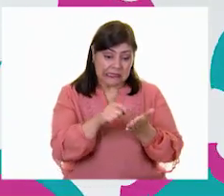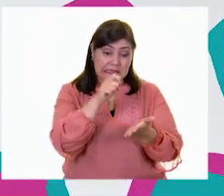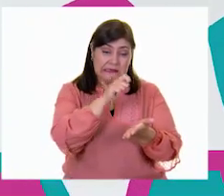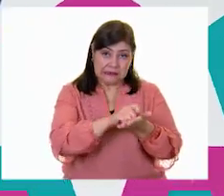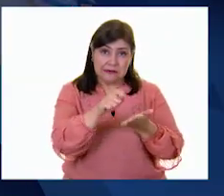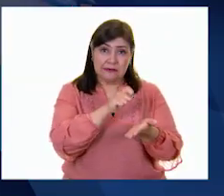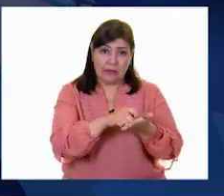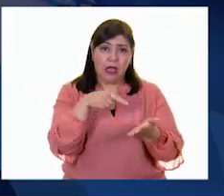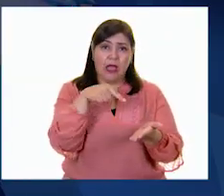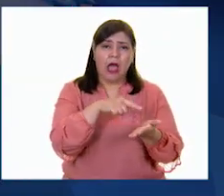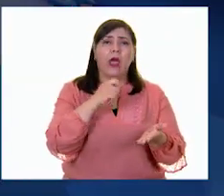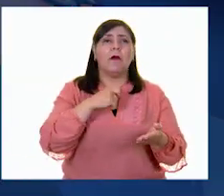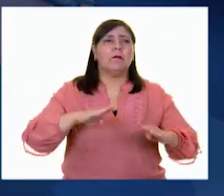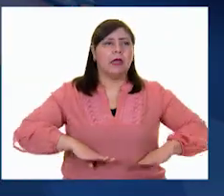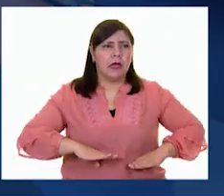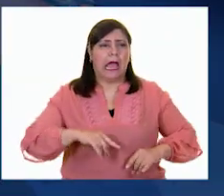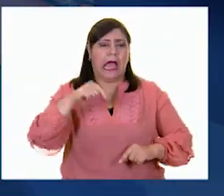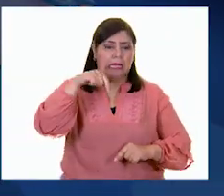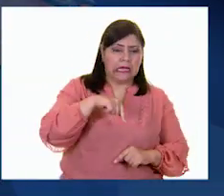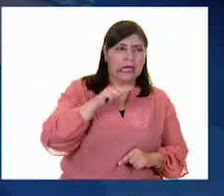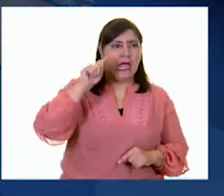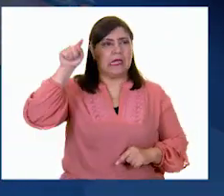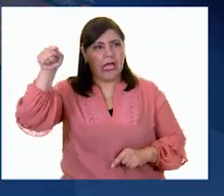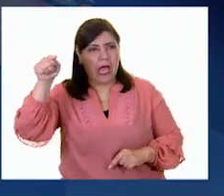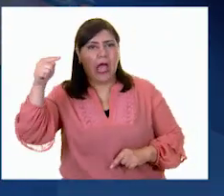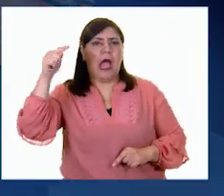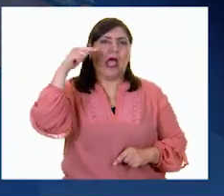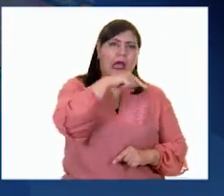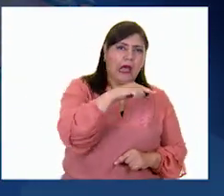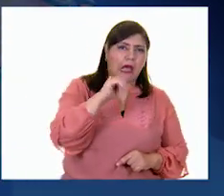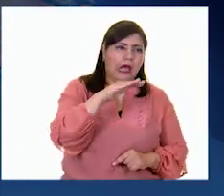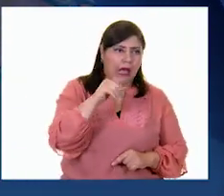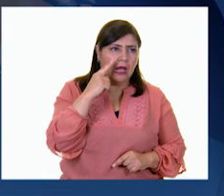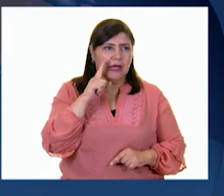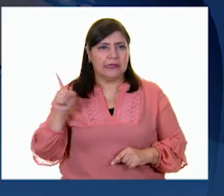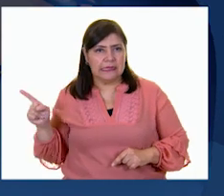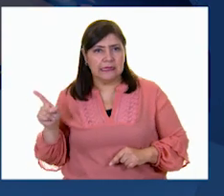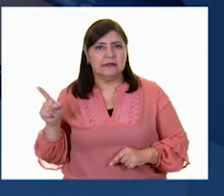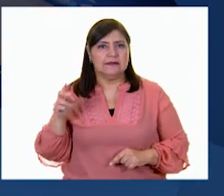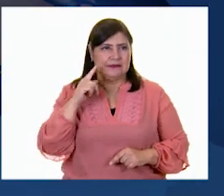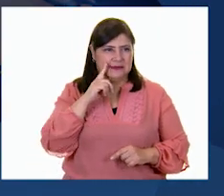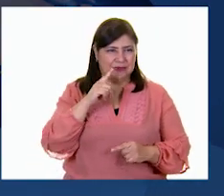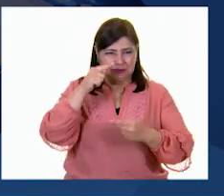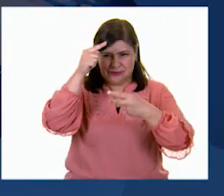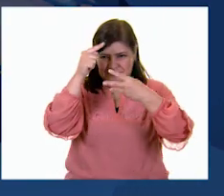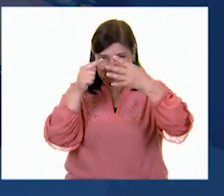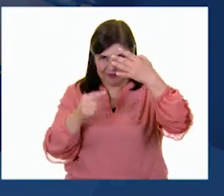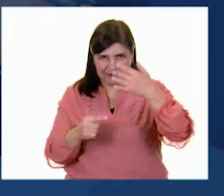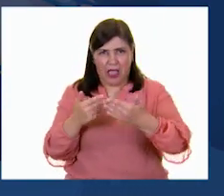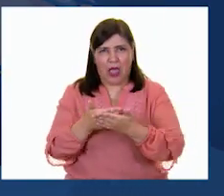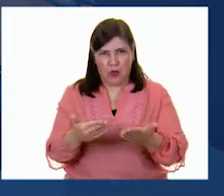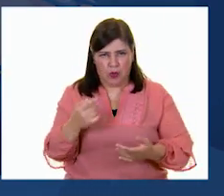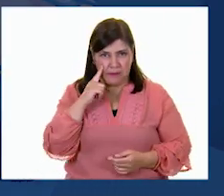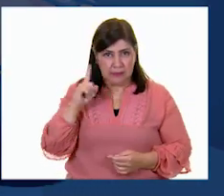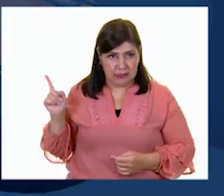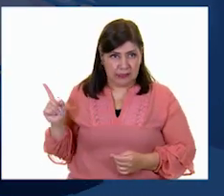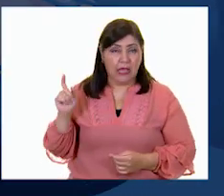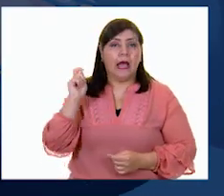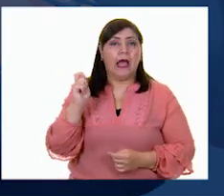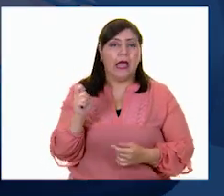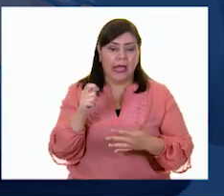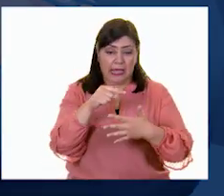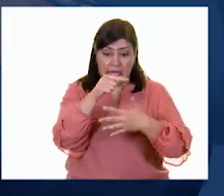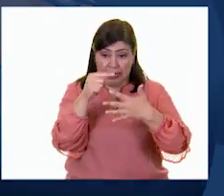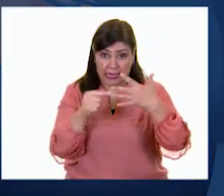expresiones como aquí, allá, acá, ahí, ese, ahora, las cuales aluden a un